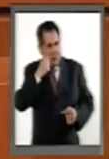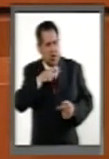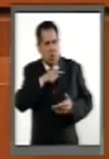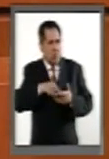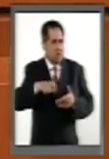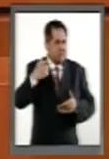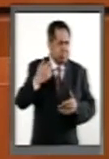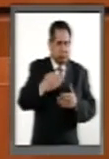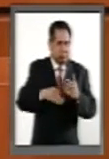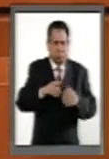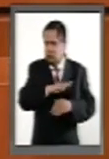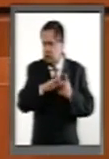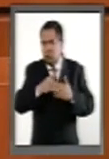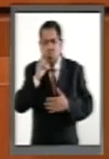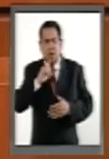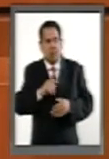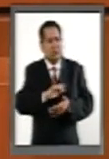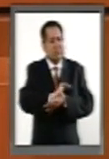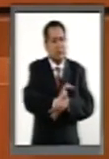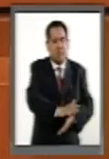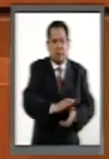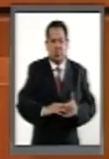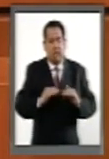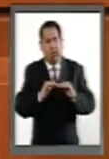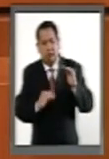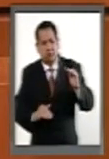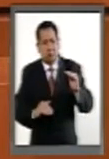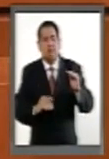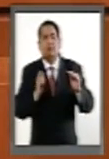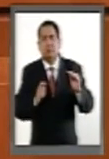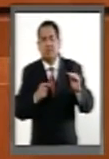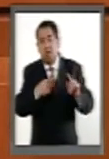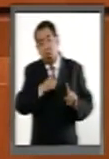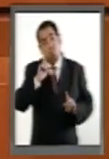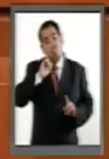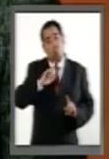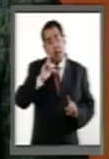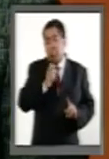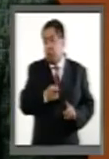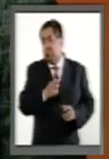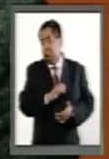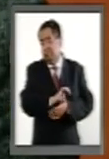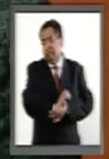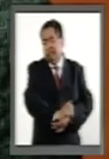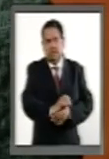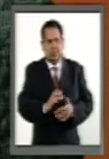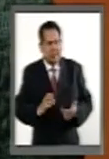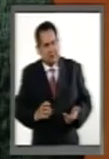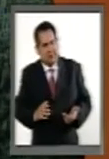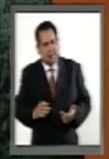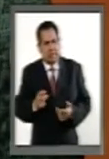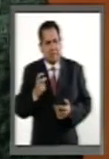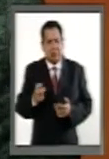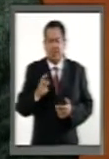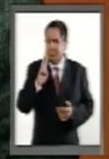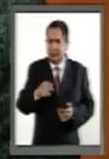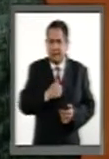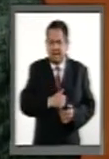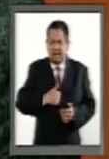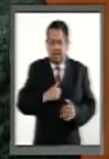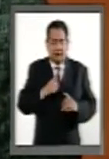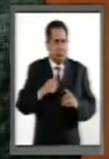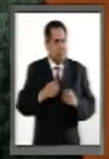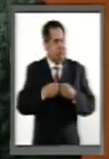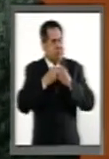sufren discriminación y desigualdad por ser eso, por ser mujeres, y tal situación, por desgracia, violenta